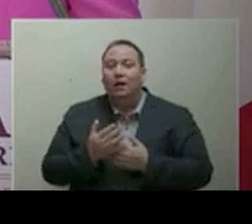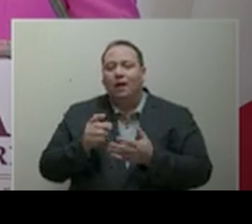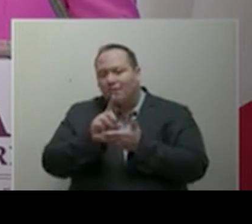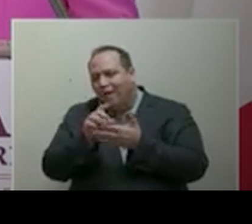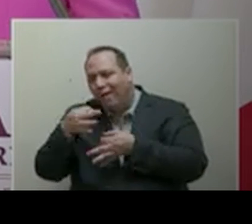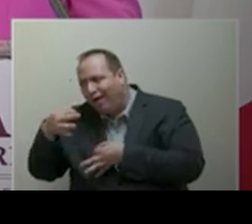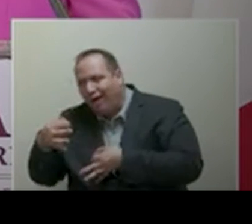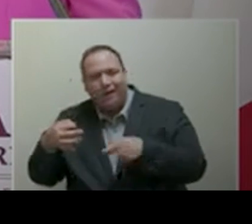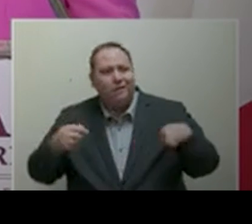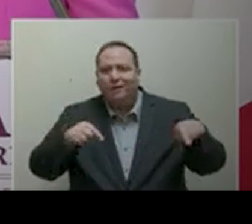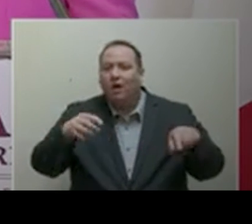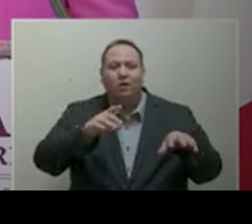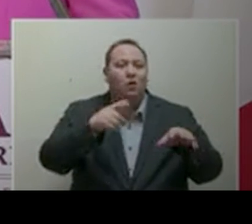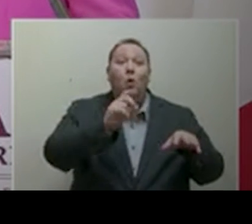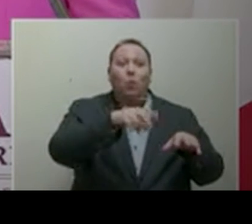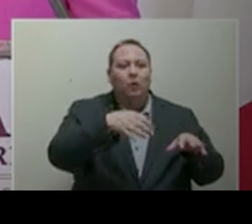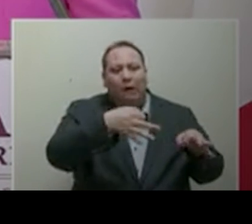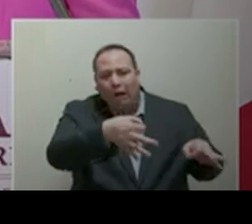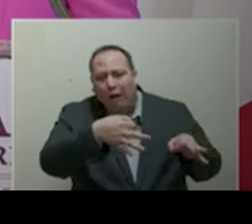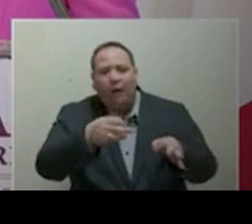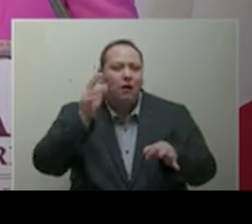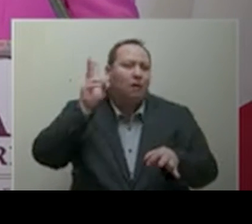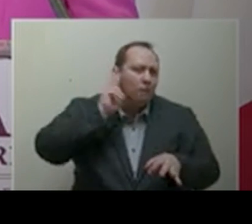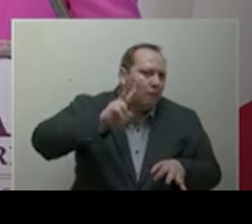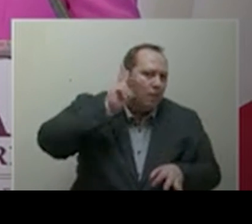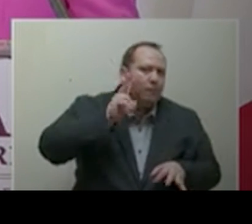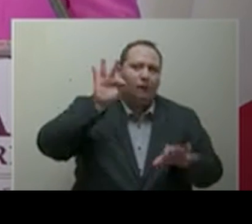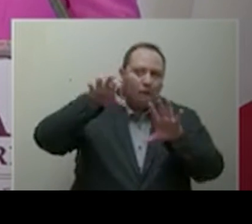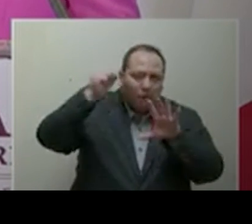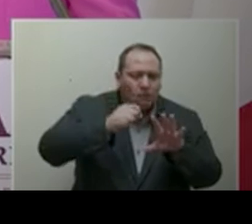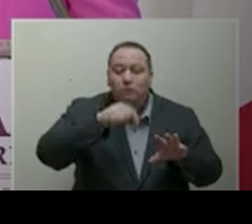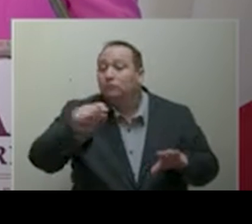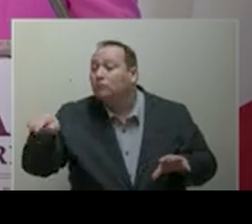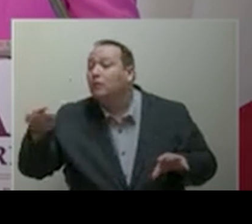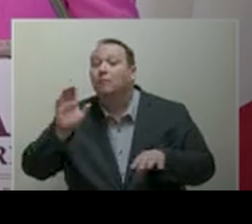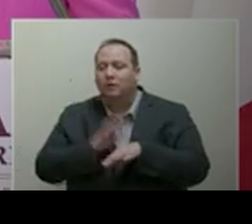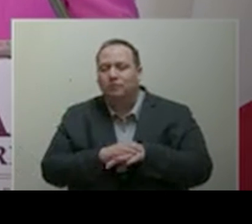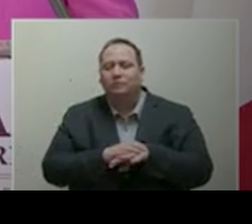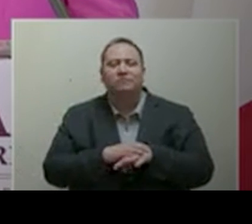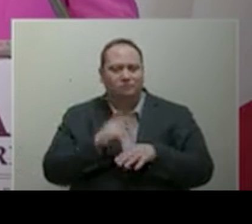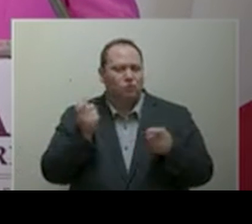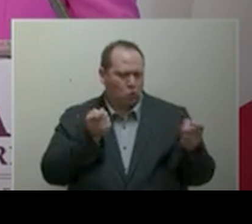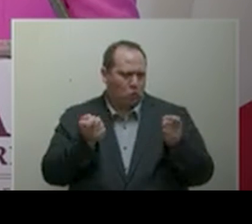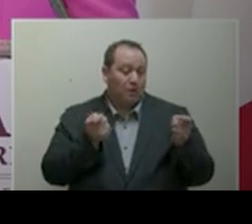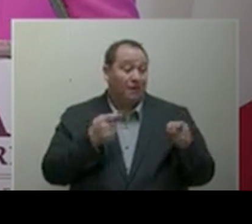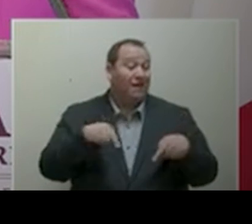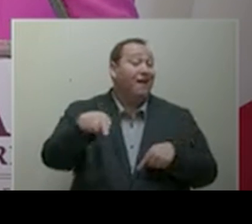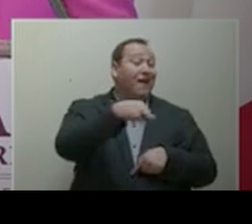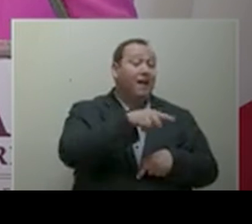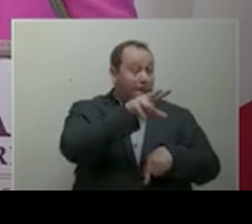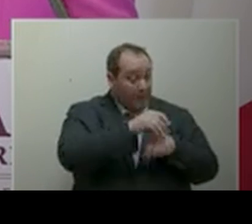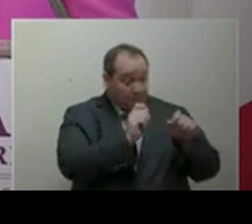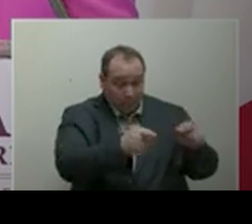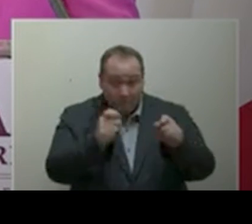se está revisando en dónde se están pues generando más casinos, pero que siempre cumplan con los